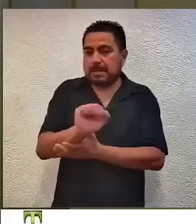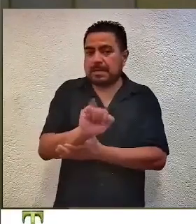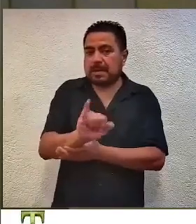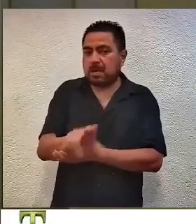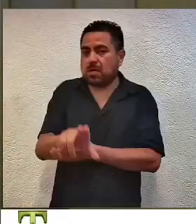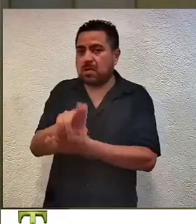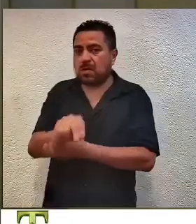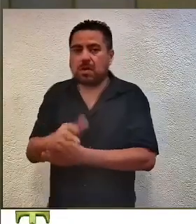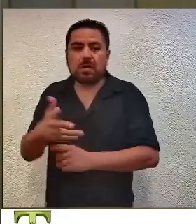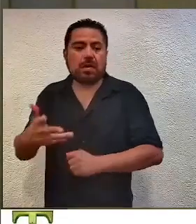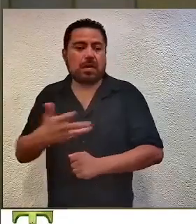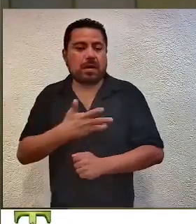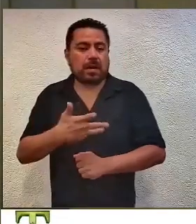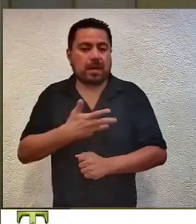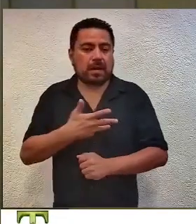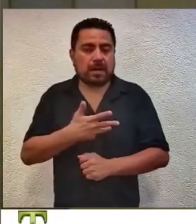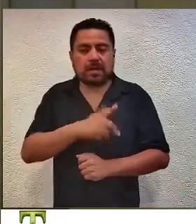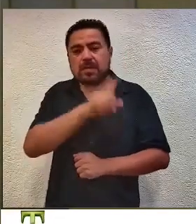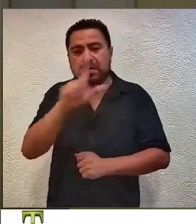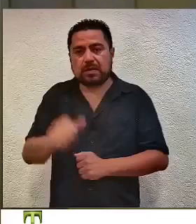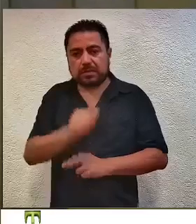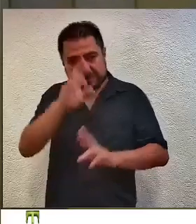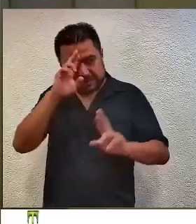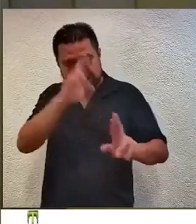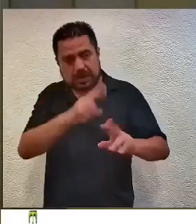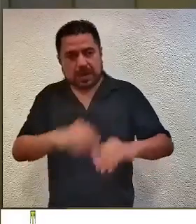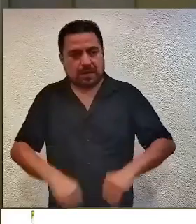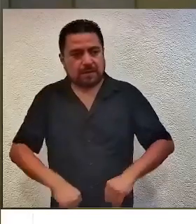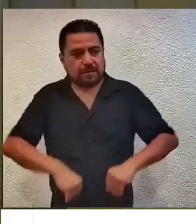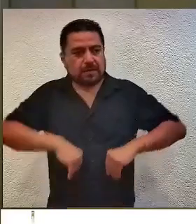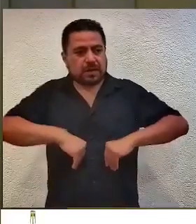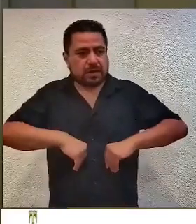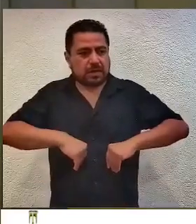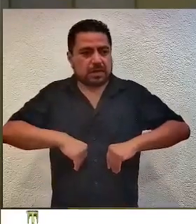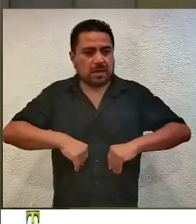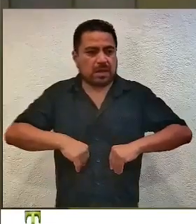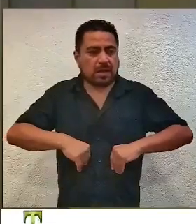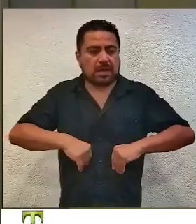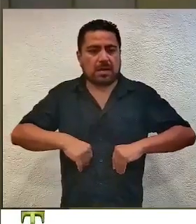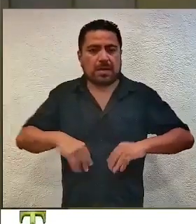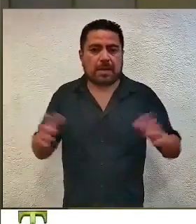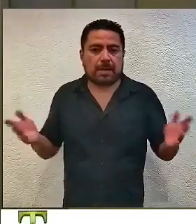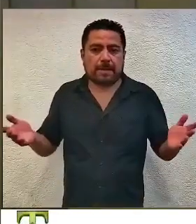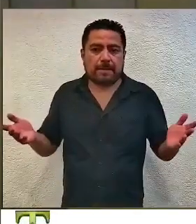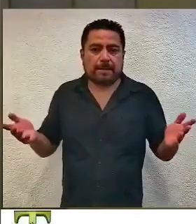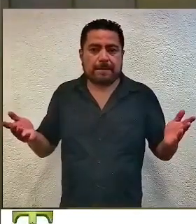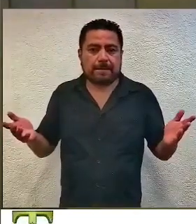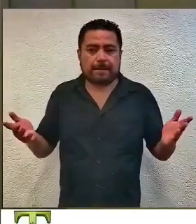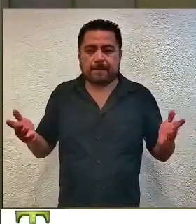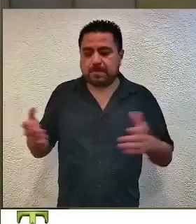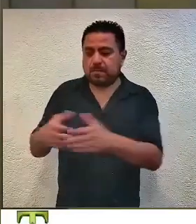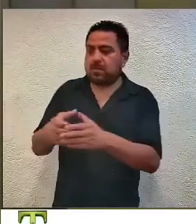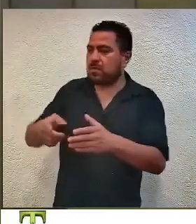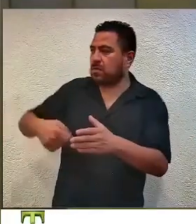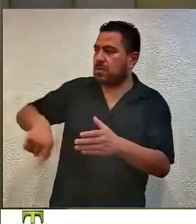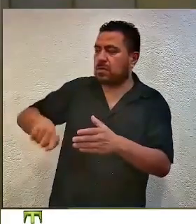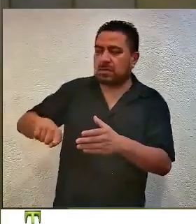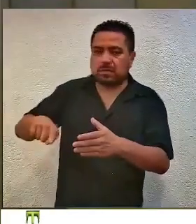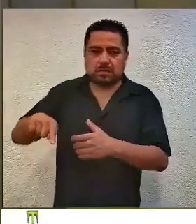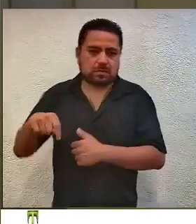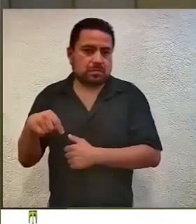no existió, y respetar la vida intrapartidaria de este